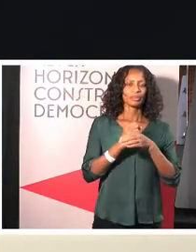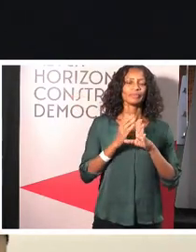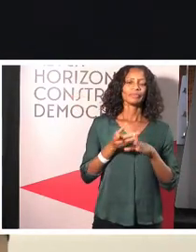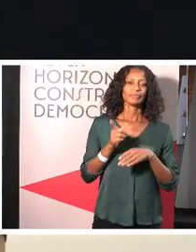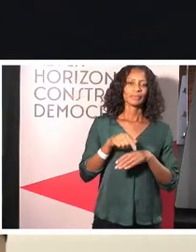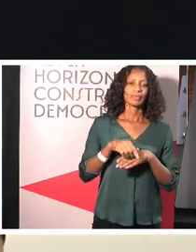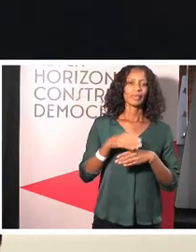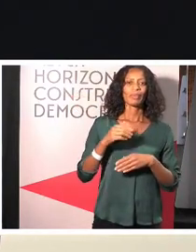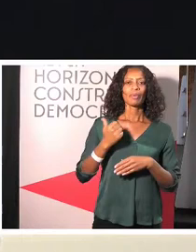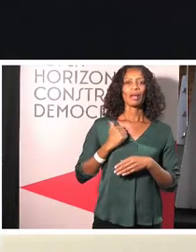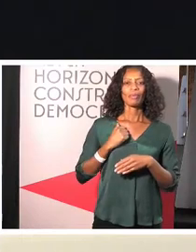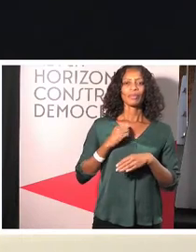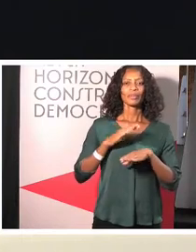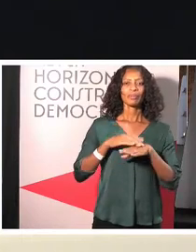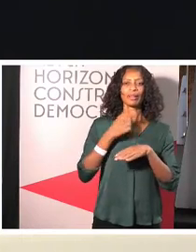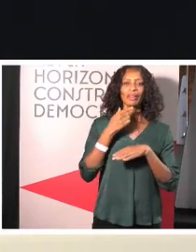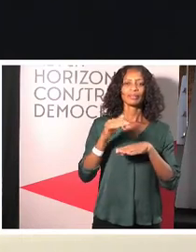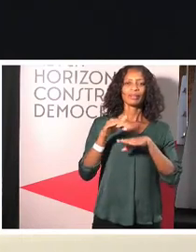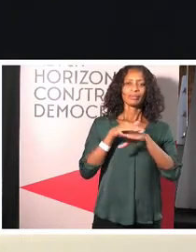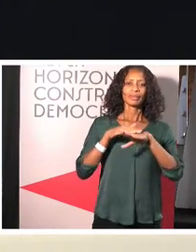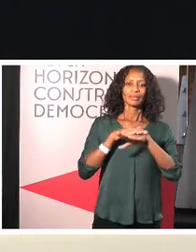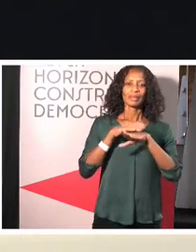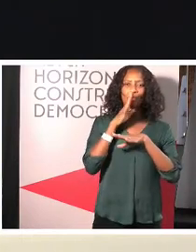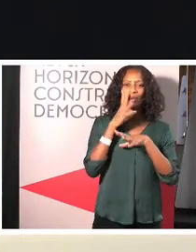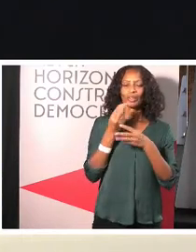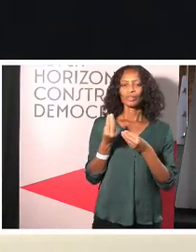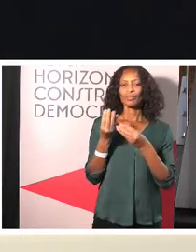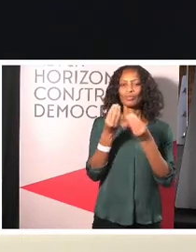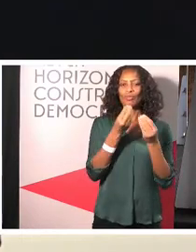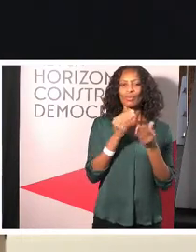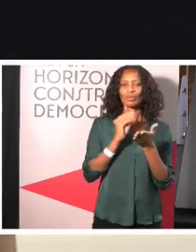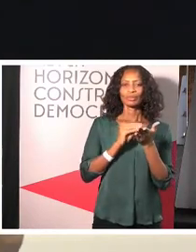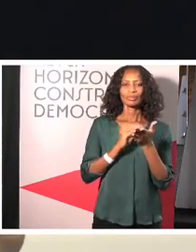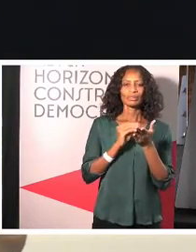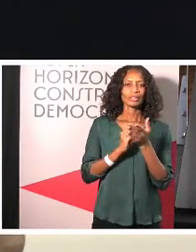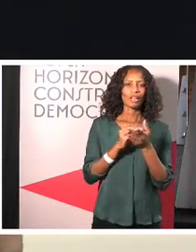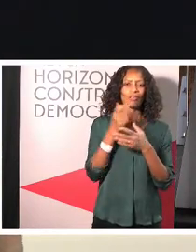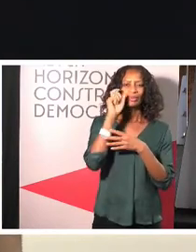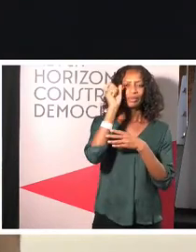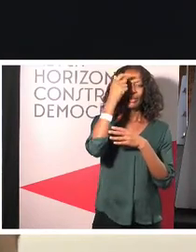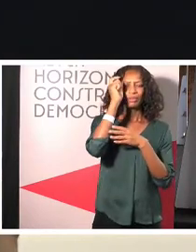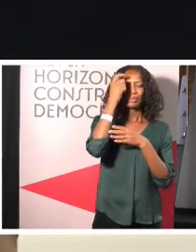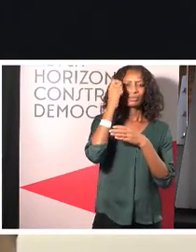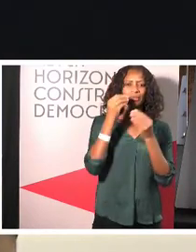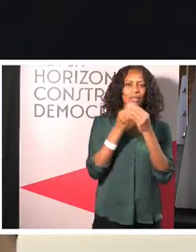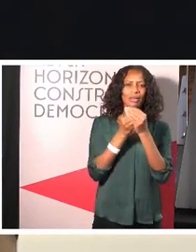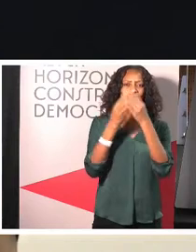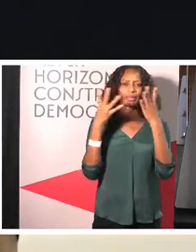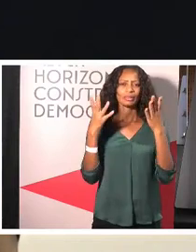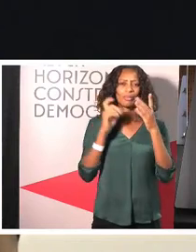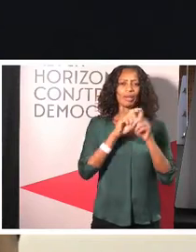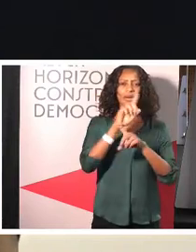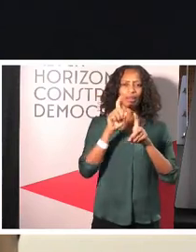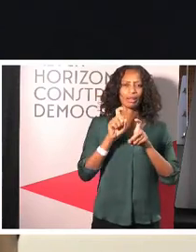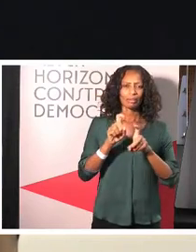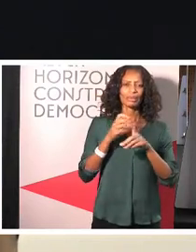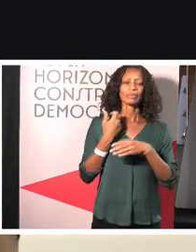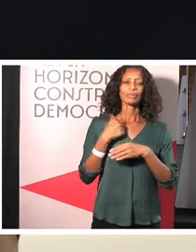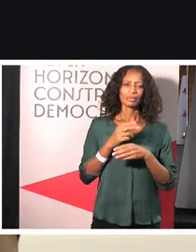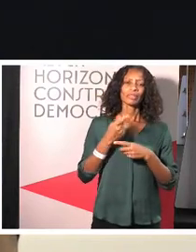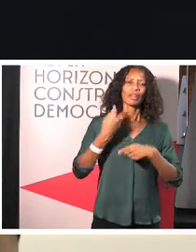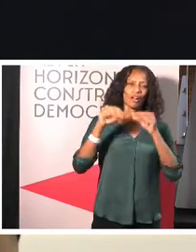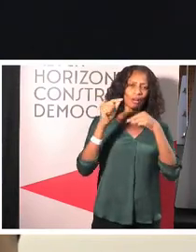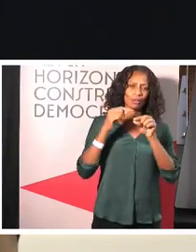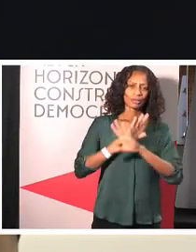igual me pongo muy abstracto, pero espero que en las preguntas podamos corregir esto. Yo voy a hacer una presentación que va a tratar de